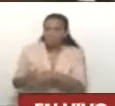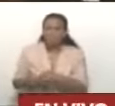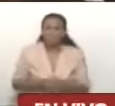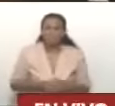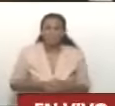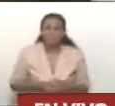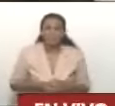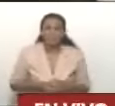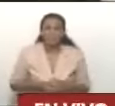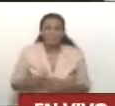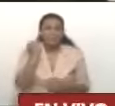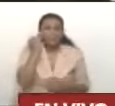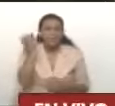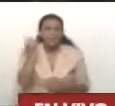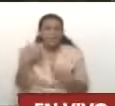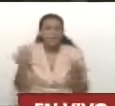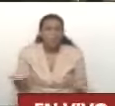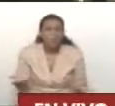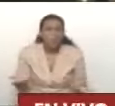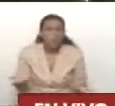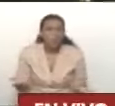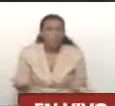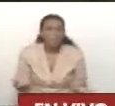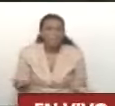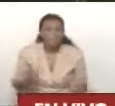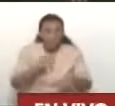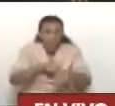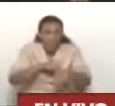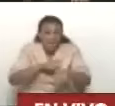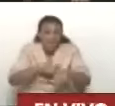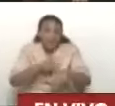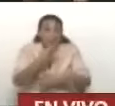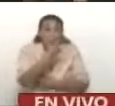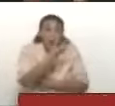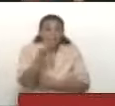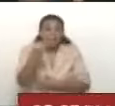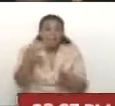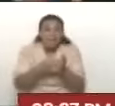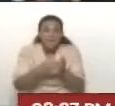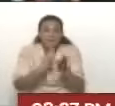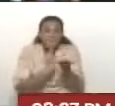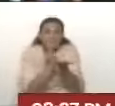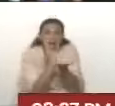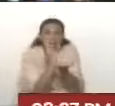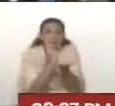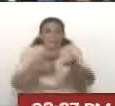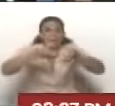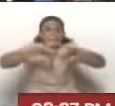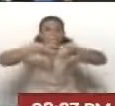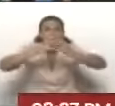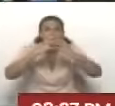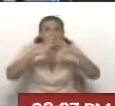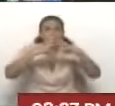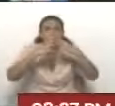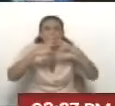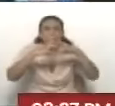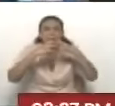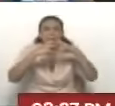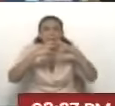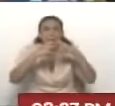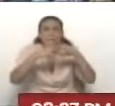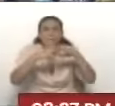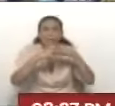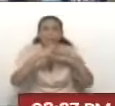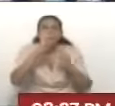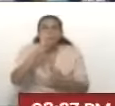¿Y estas plántulas que tenemos aquí? Fíjese, en este momento tenemos 40 mil plántulas de pimentón. ¿Pimentón es este? Sí, de